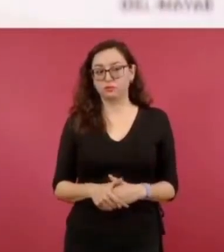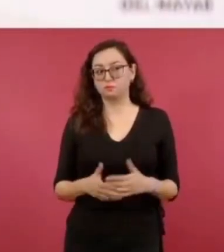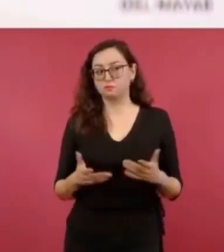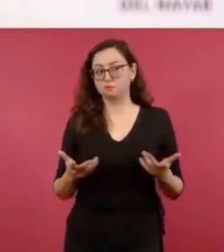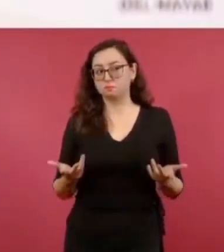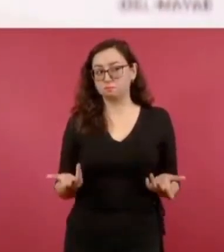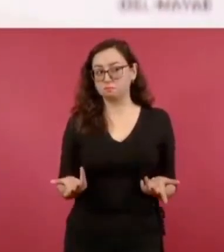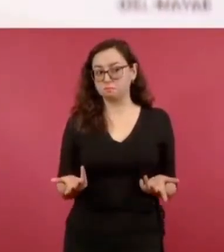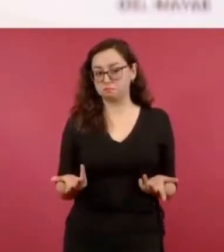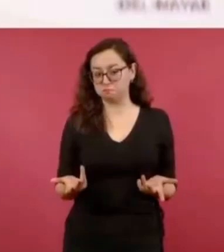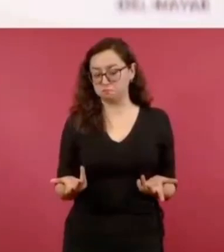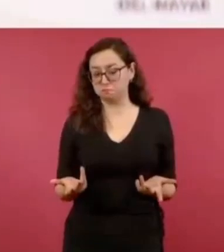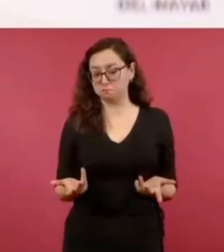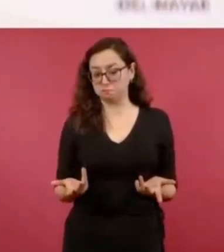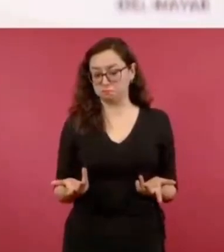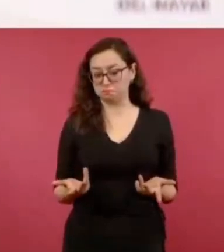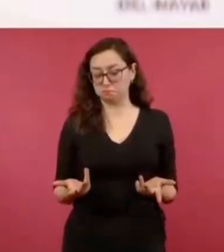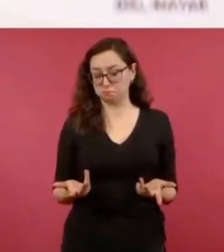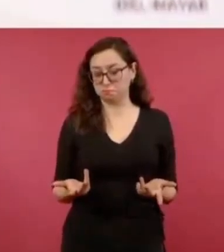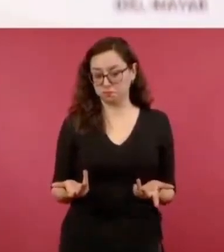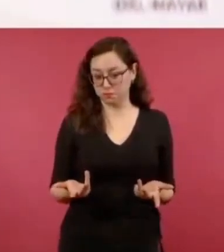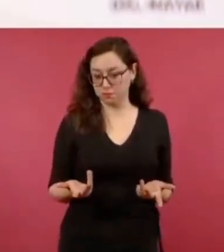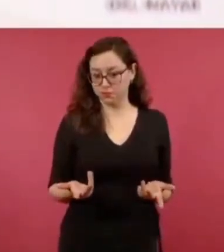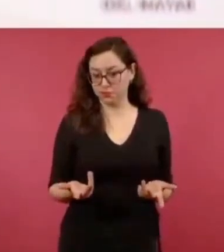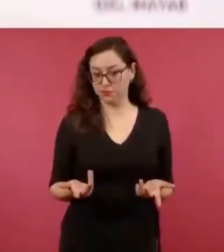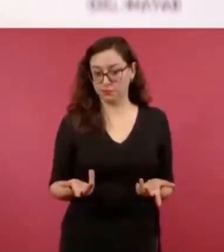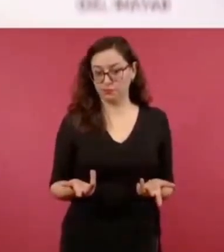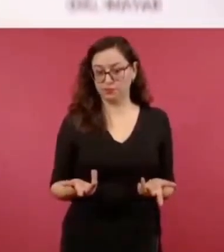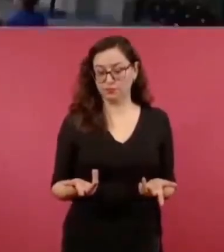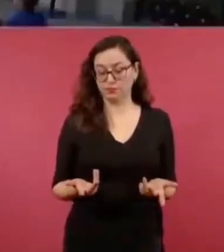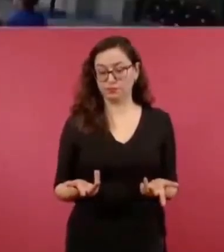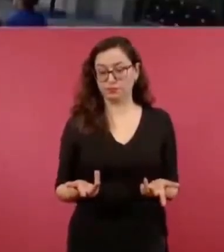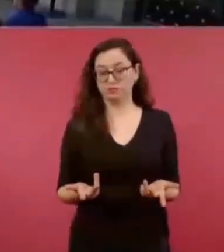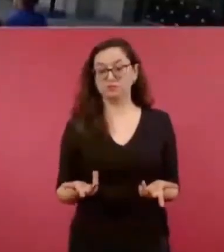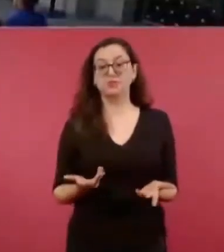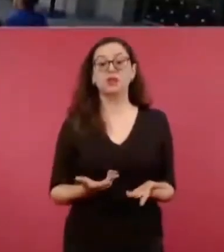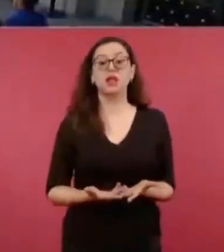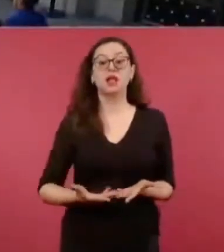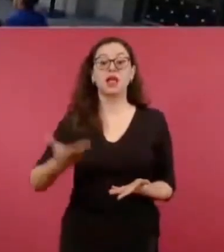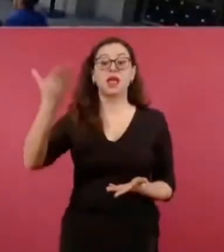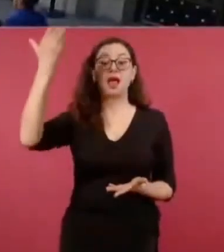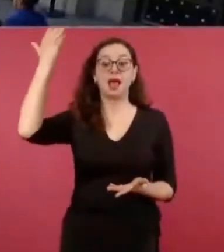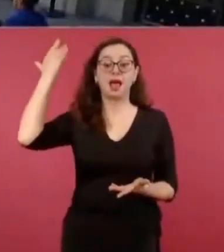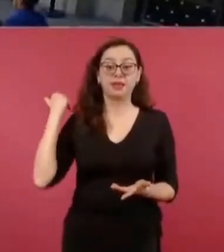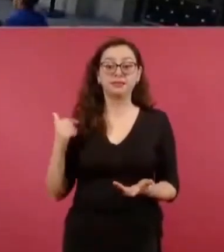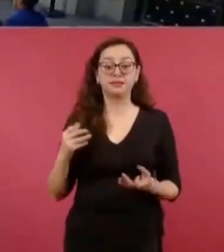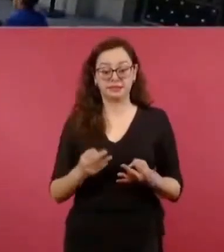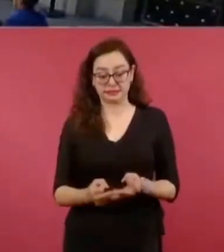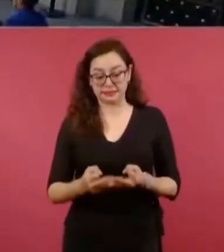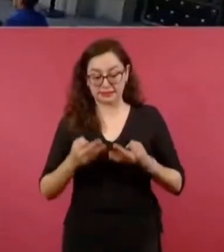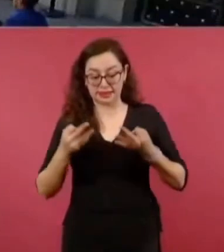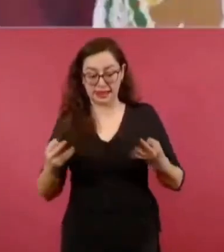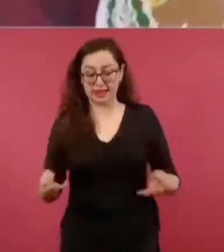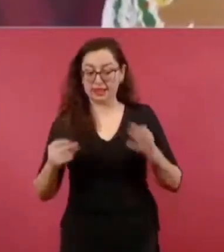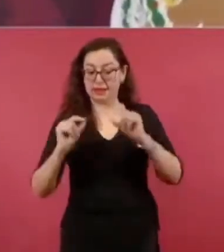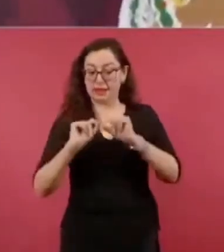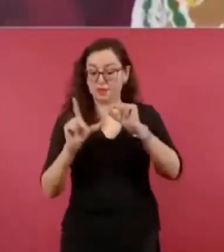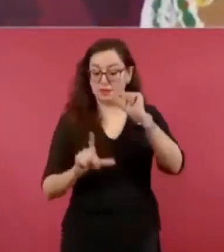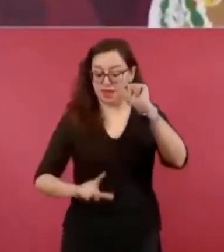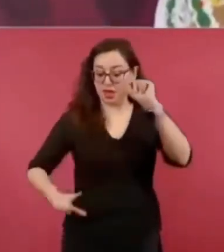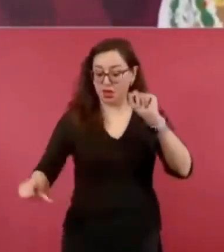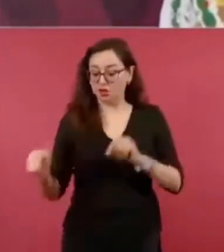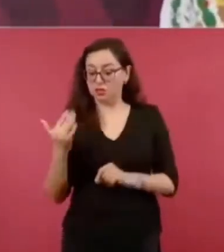de que les concesionar más de la mitad del territorio nacional a las